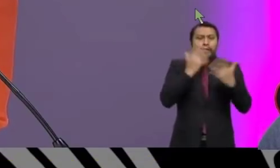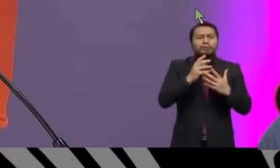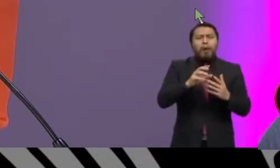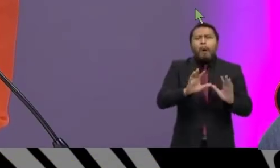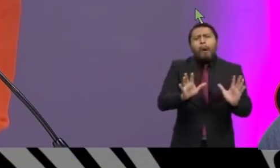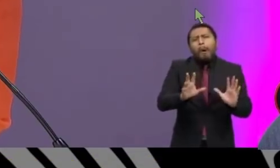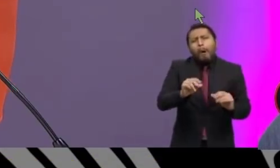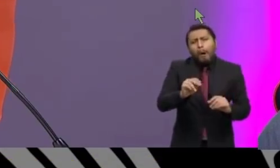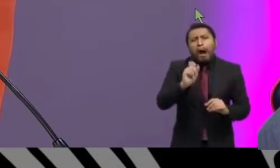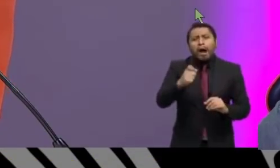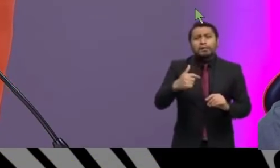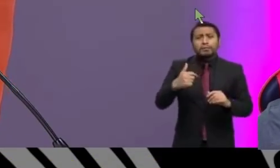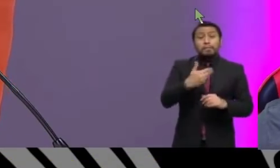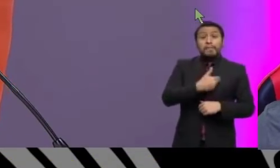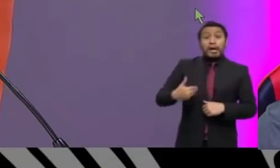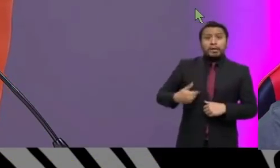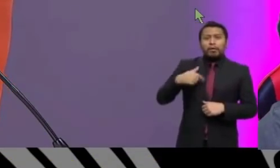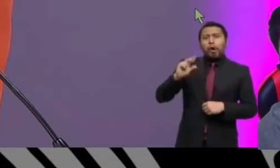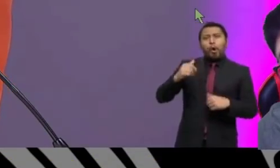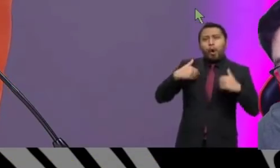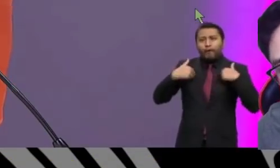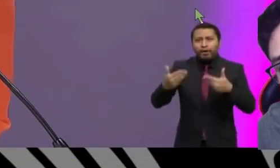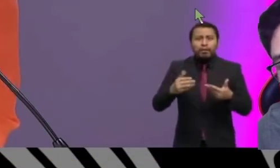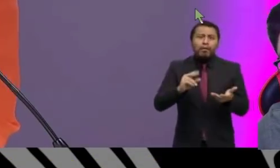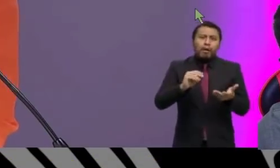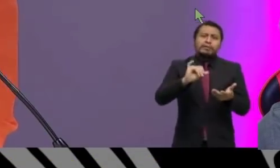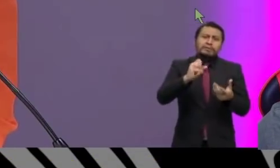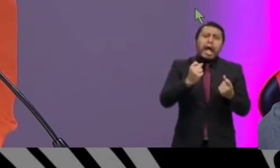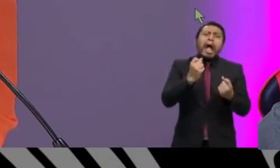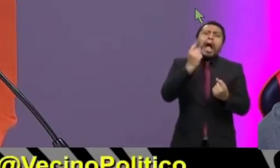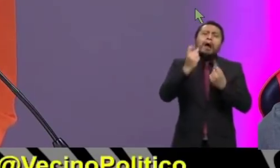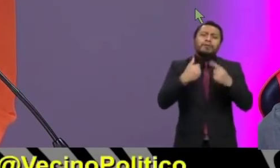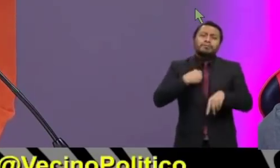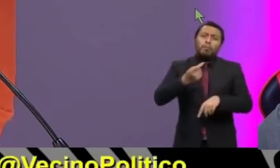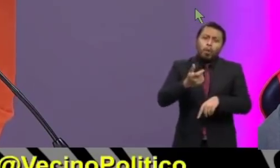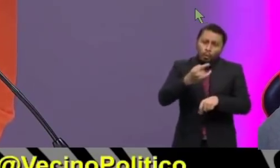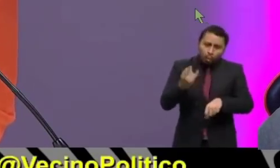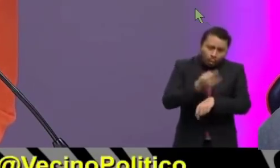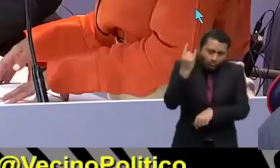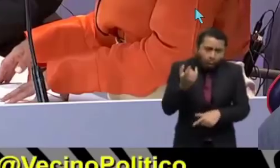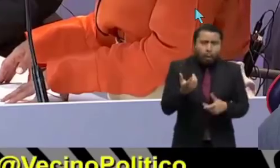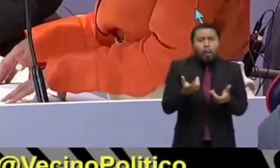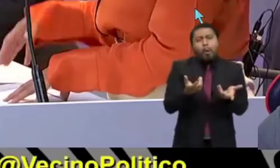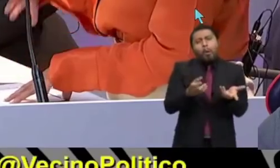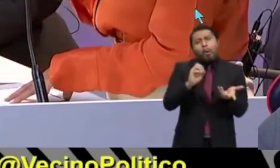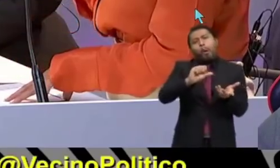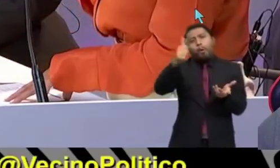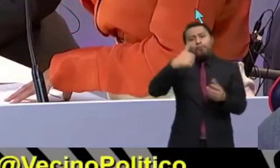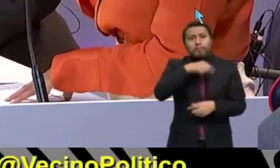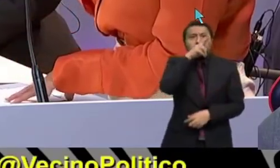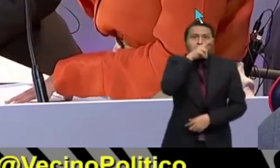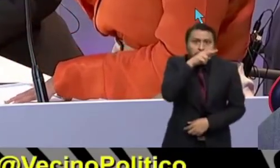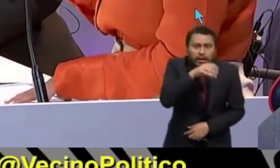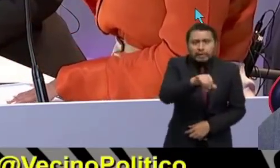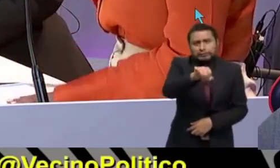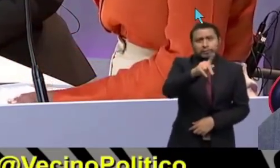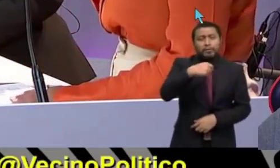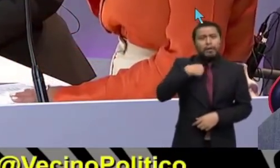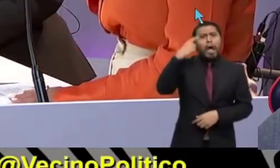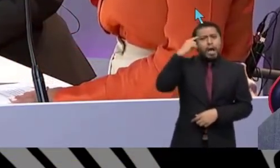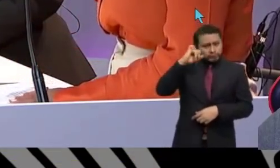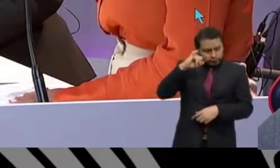perdido la confianza. A lo mejor estoy defraudada en algunos temas, a lo mejor estoy preocupada en otros, pero yo no estoy nada más a favor de que se vaya por